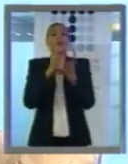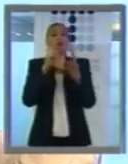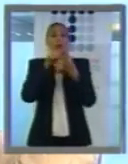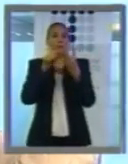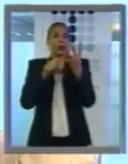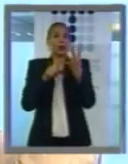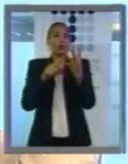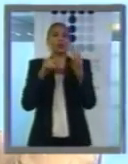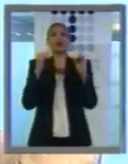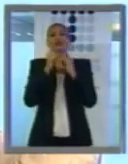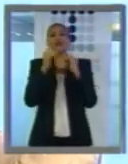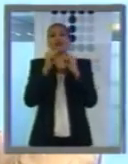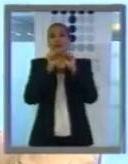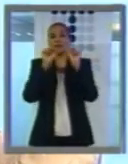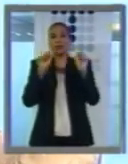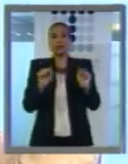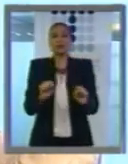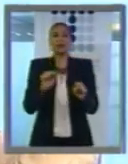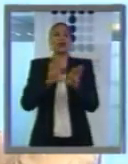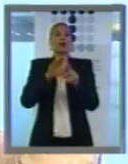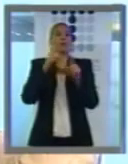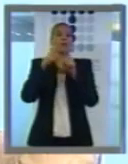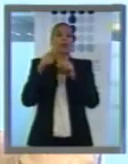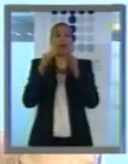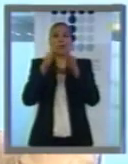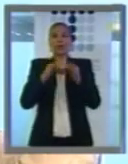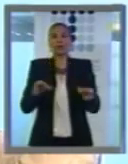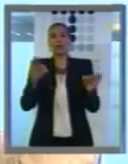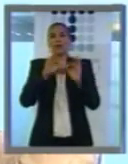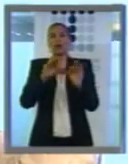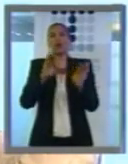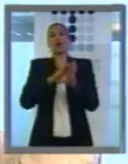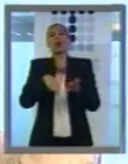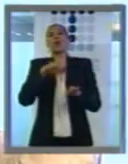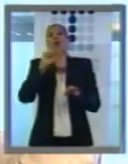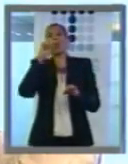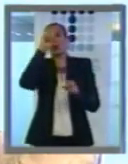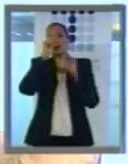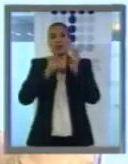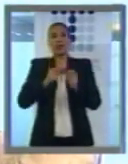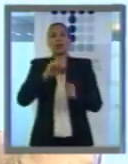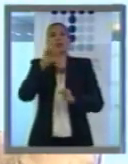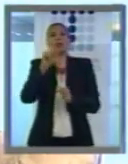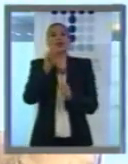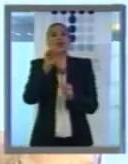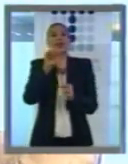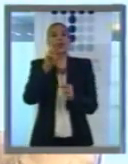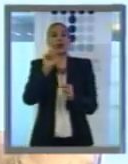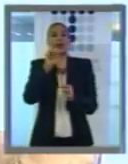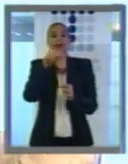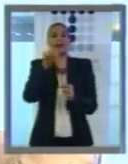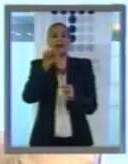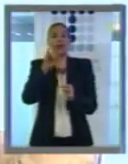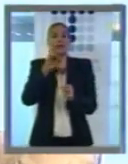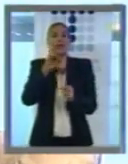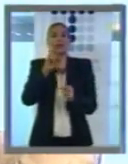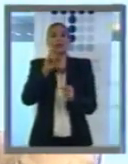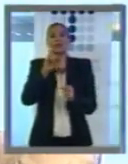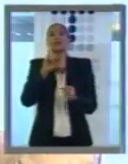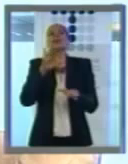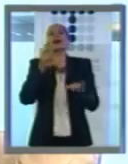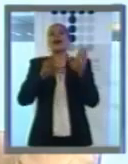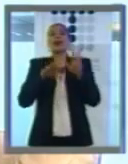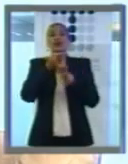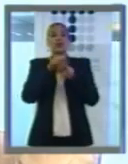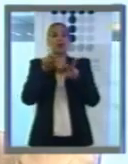del sistema, además del Consejo, un representante del Consejo de la Judicatura y el INAI, en donde evidentemente